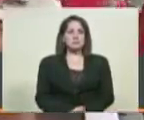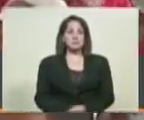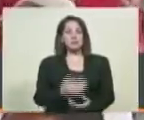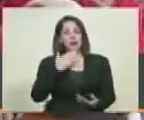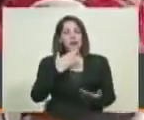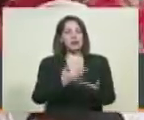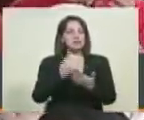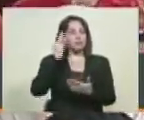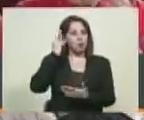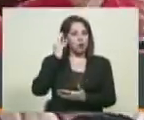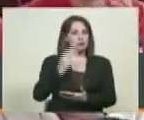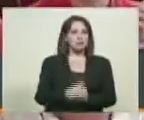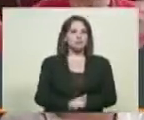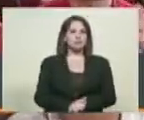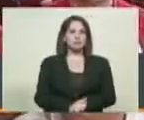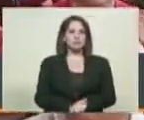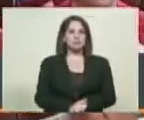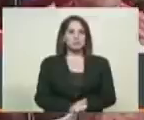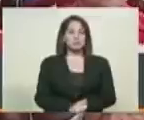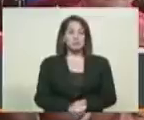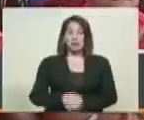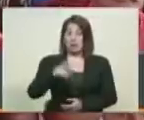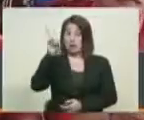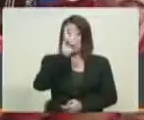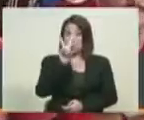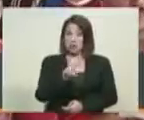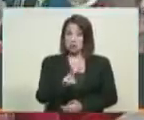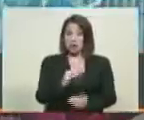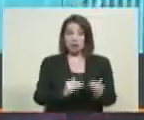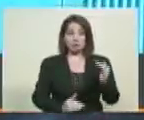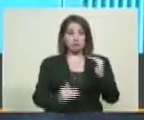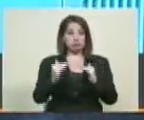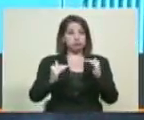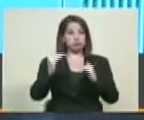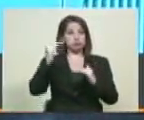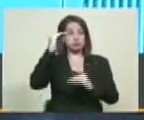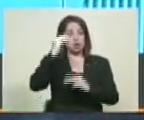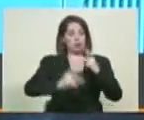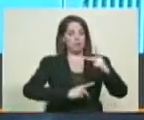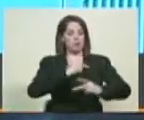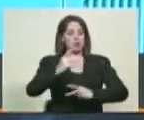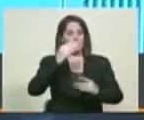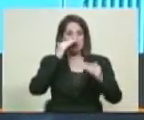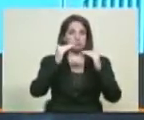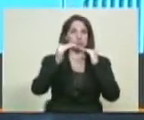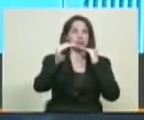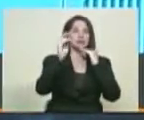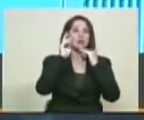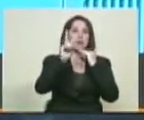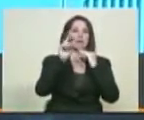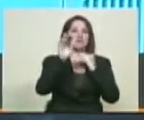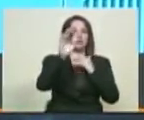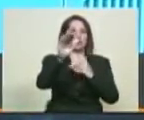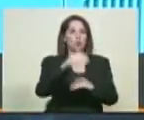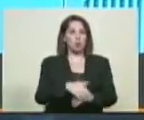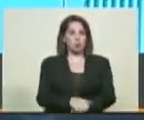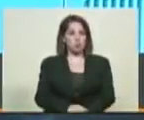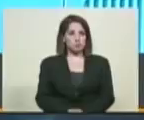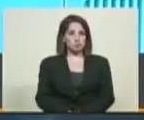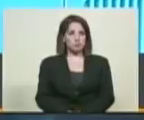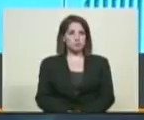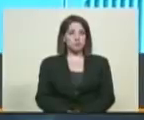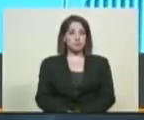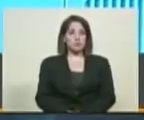Lisbeth. La Venezuela del crecimiento, de la prosperidad, del horizonte futuro. La Venezuela de